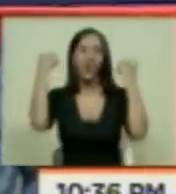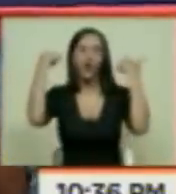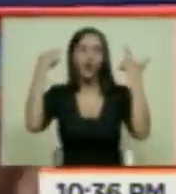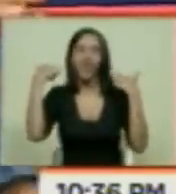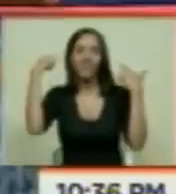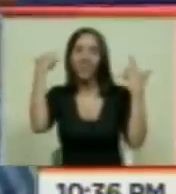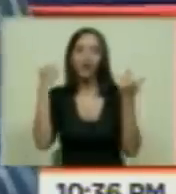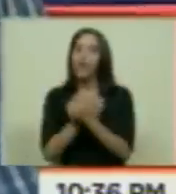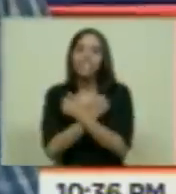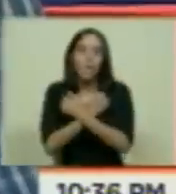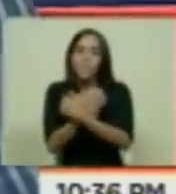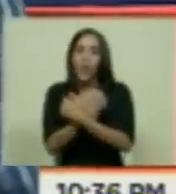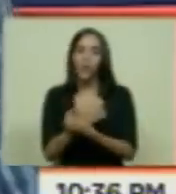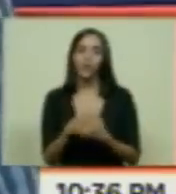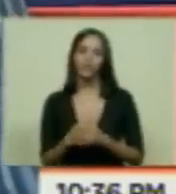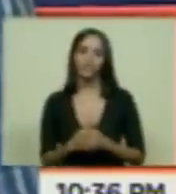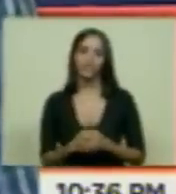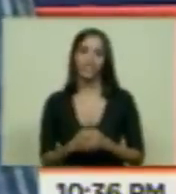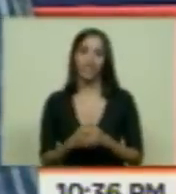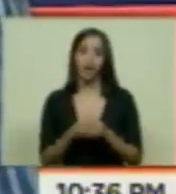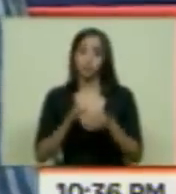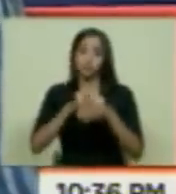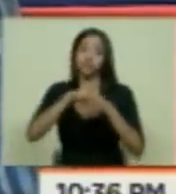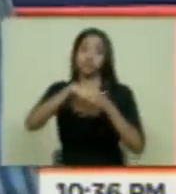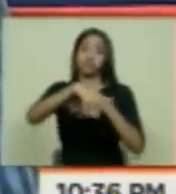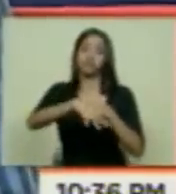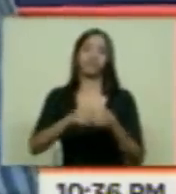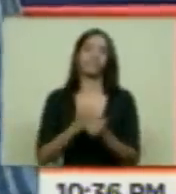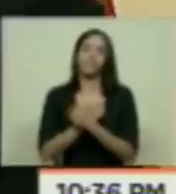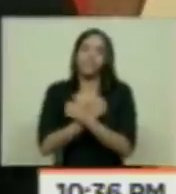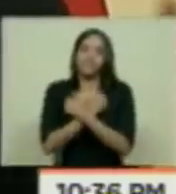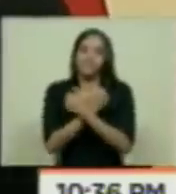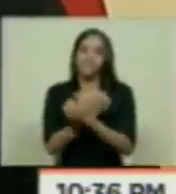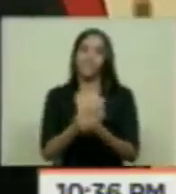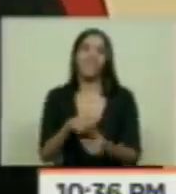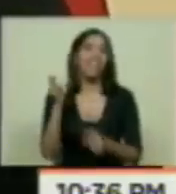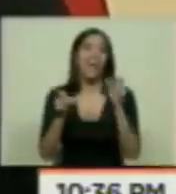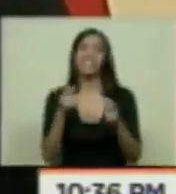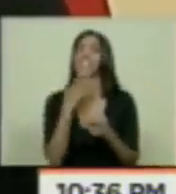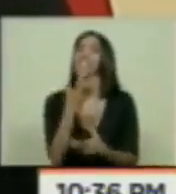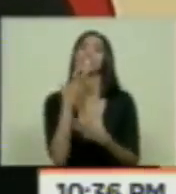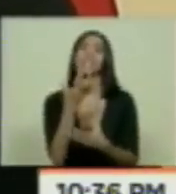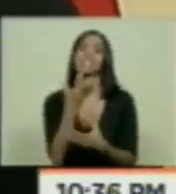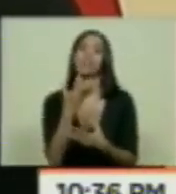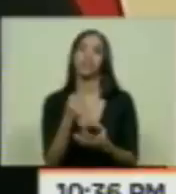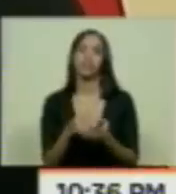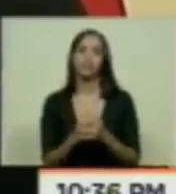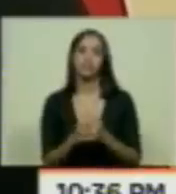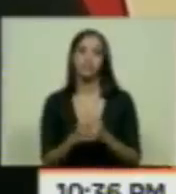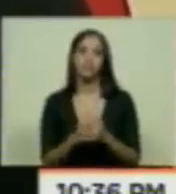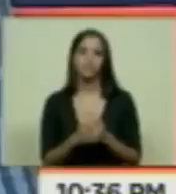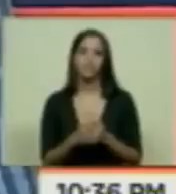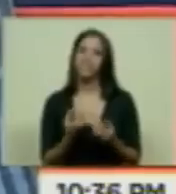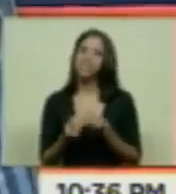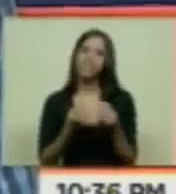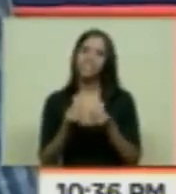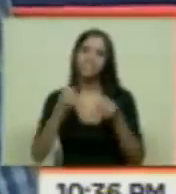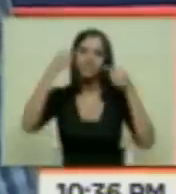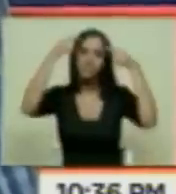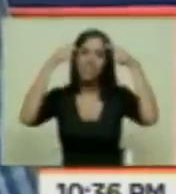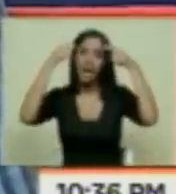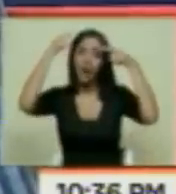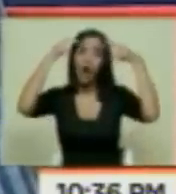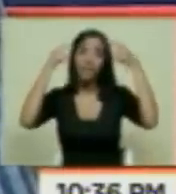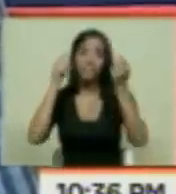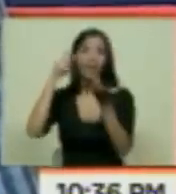Era una locura, o sea, de amor. Se desataron las pasiones. Era que la gente tenía que gritar. ¿Qué transmitió Chávez? Cuando Chávez se